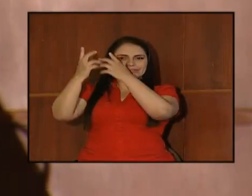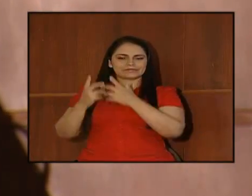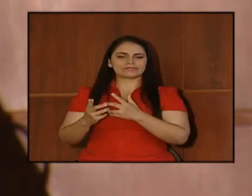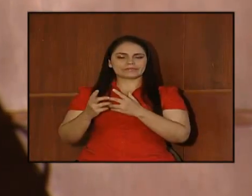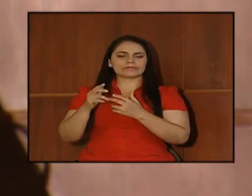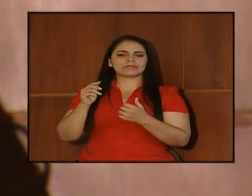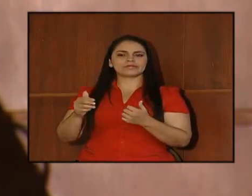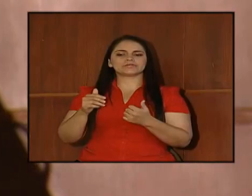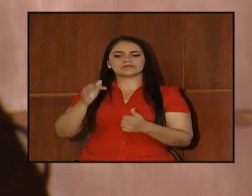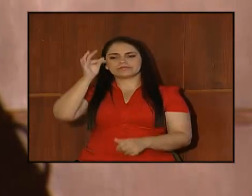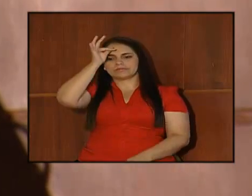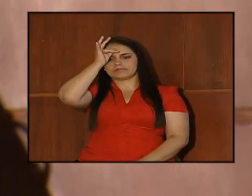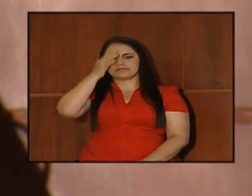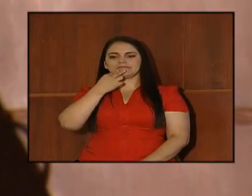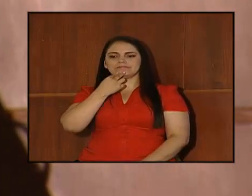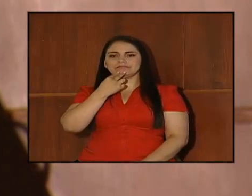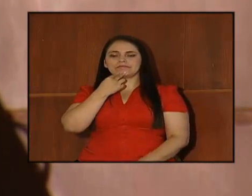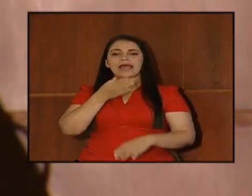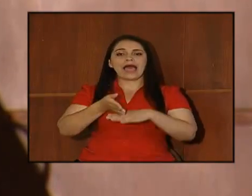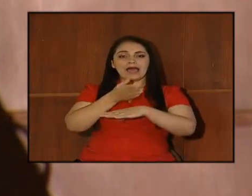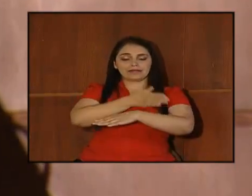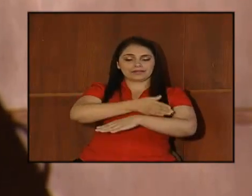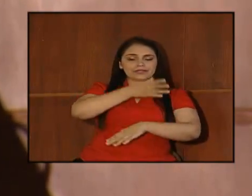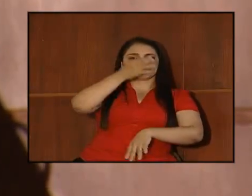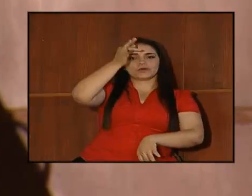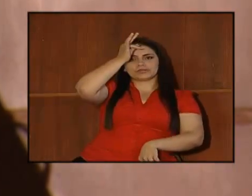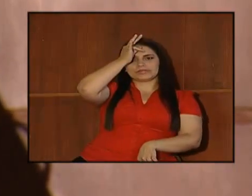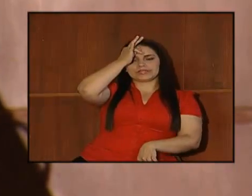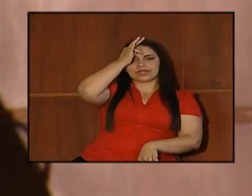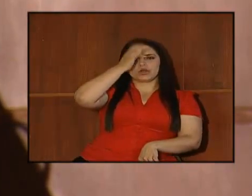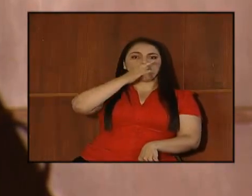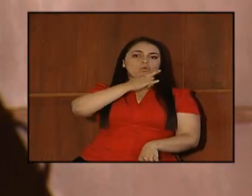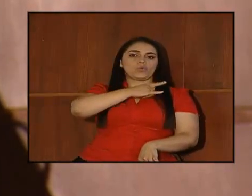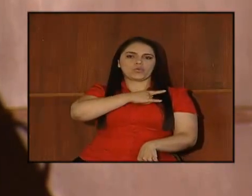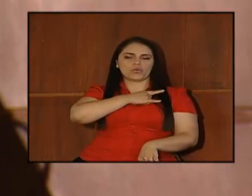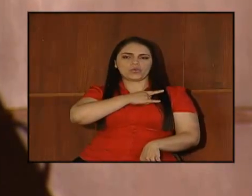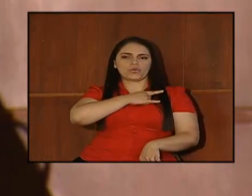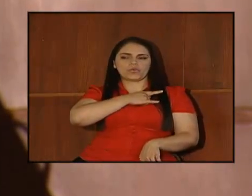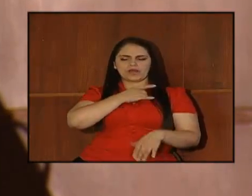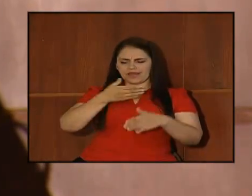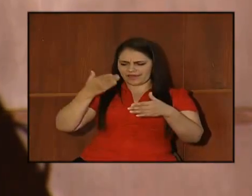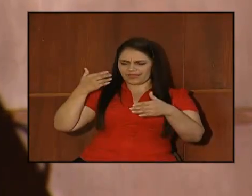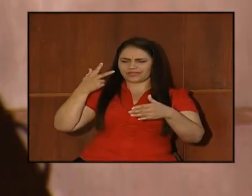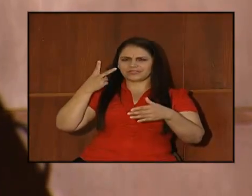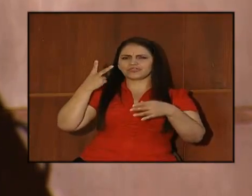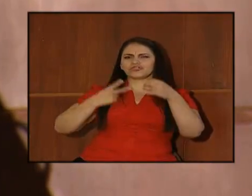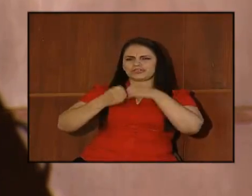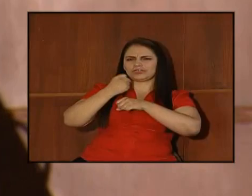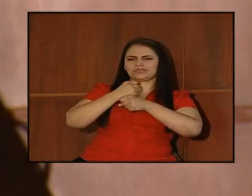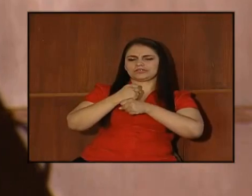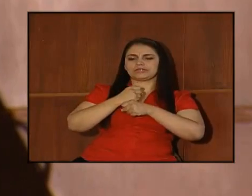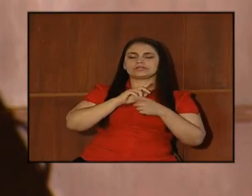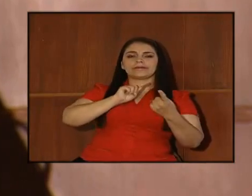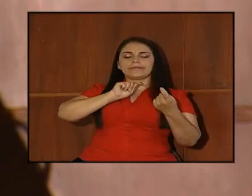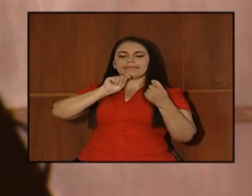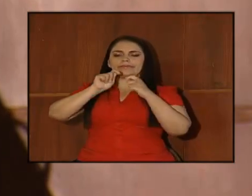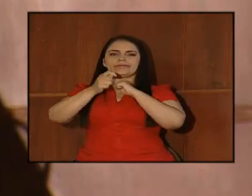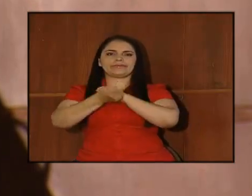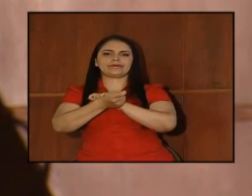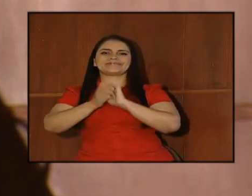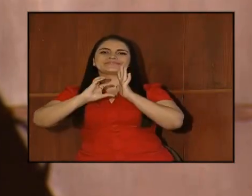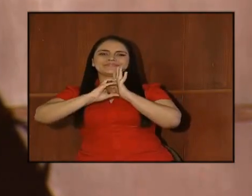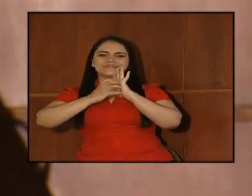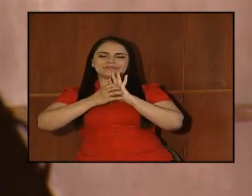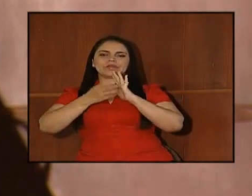hospital era conocido como Hospital Universitario de San Vicente de Paúl. Hace un par de años cambiamos y ya se llama